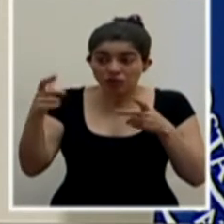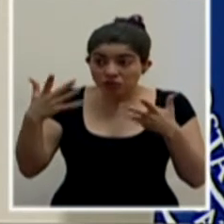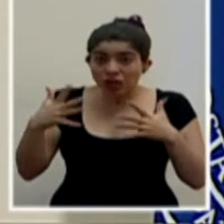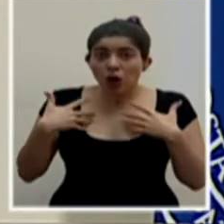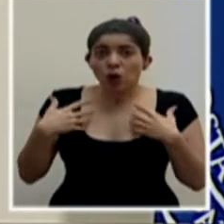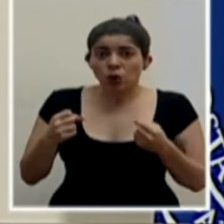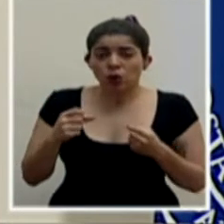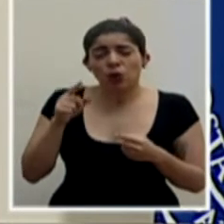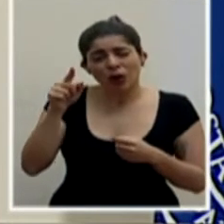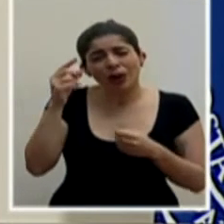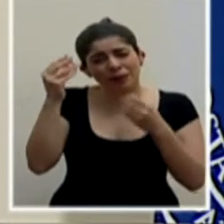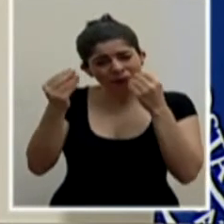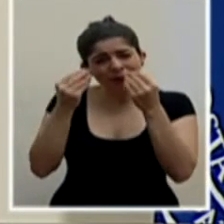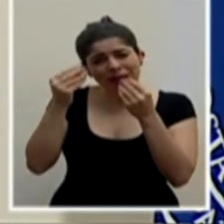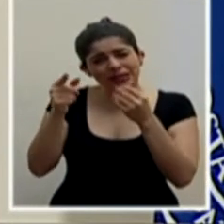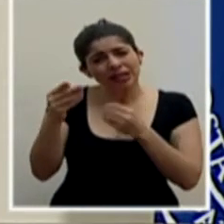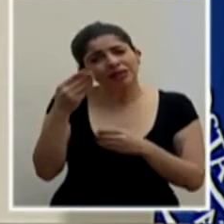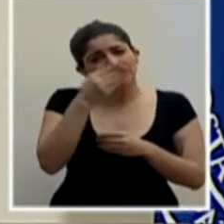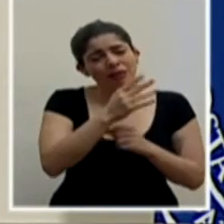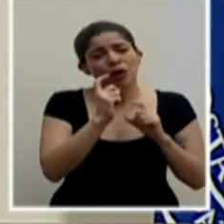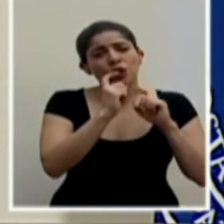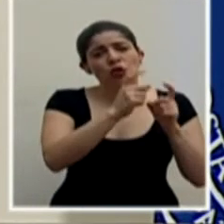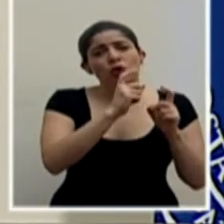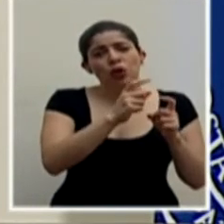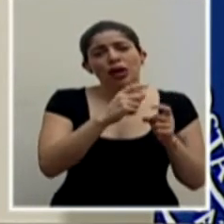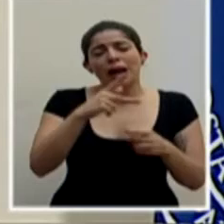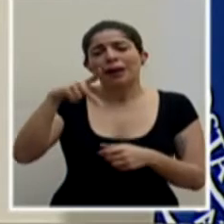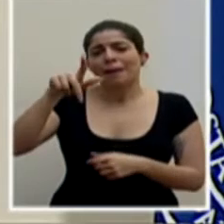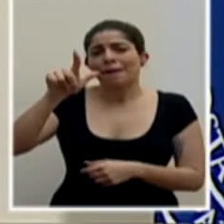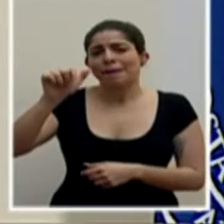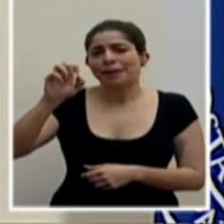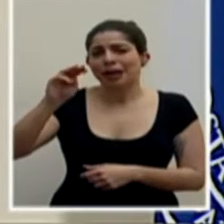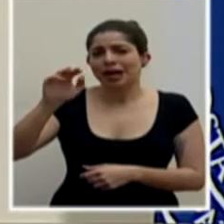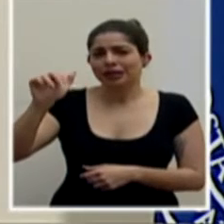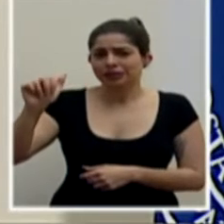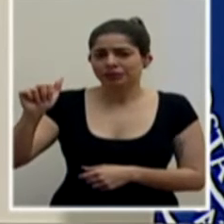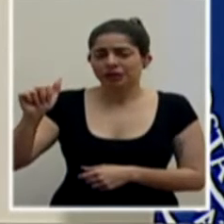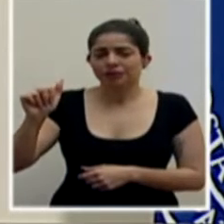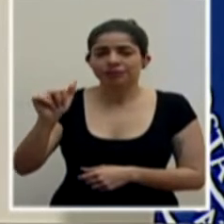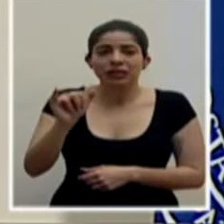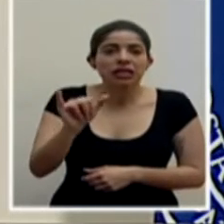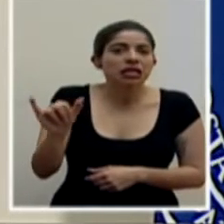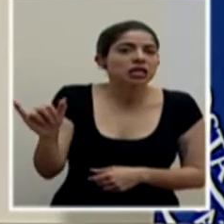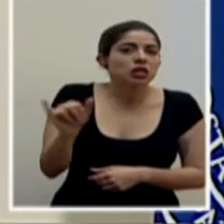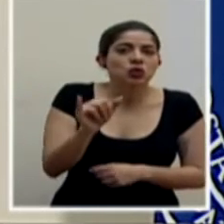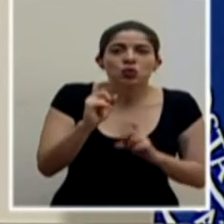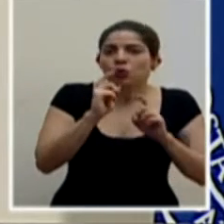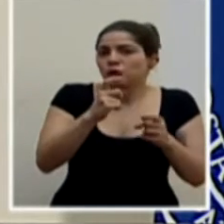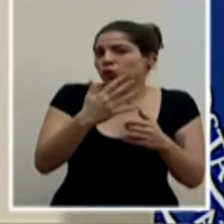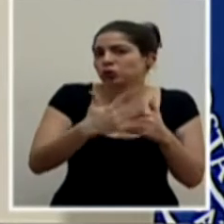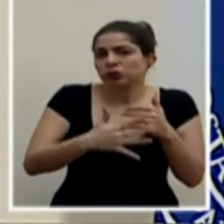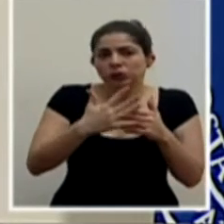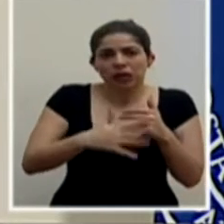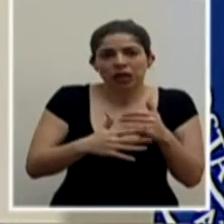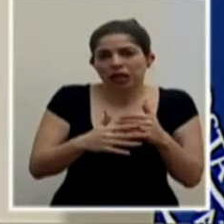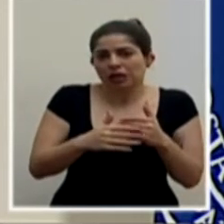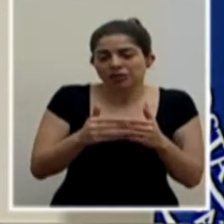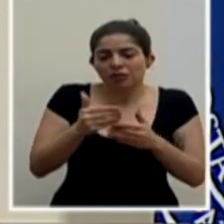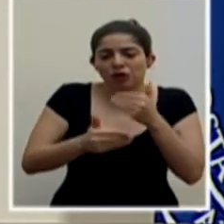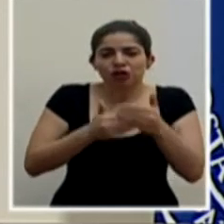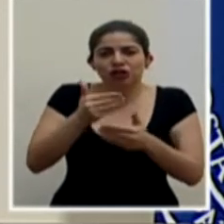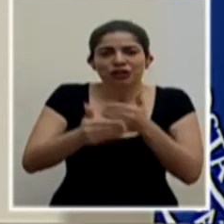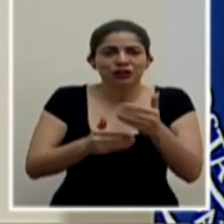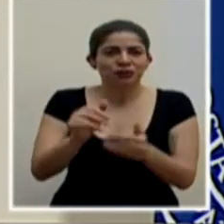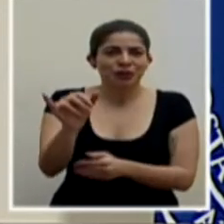consideren seriamente hacer una donación de plasma. Es igual que una donación de sangre en términos